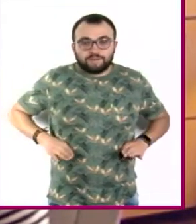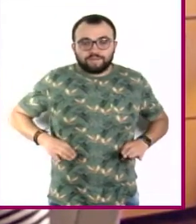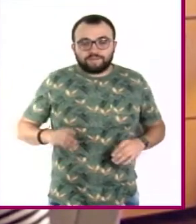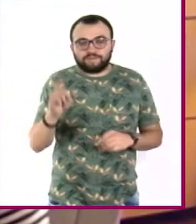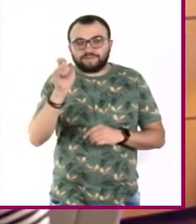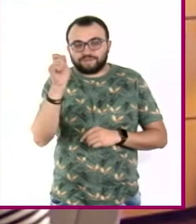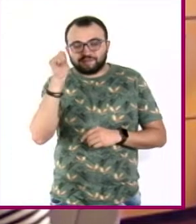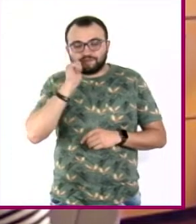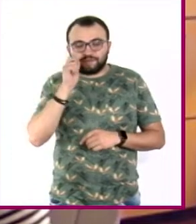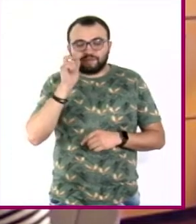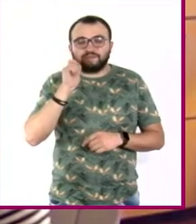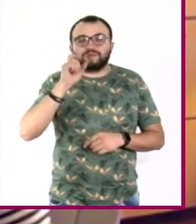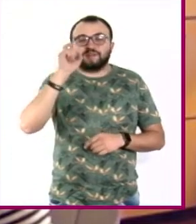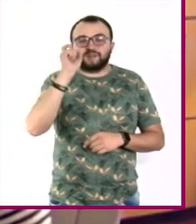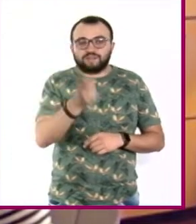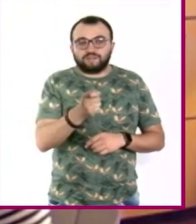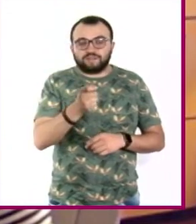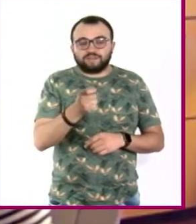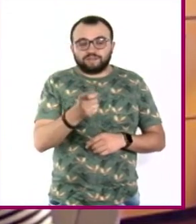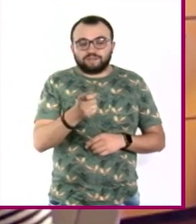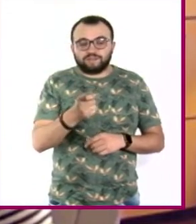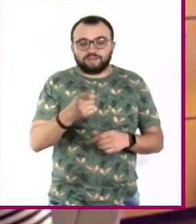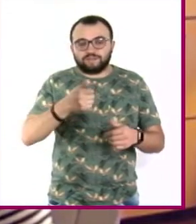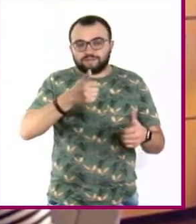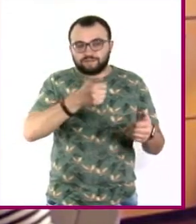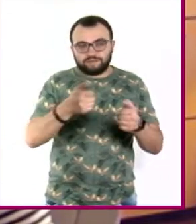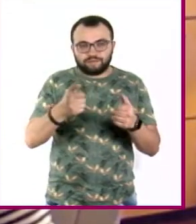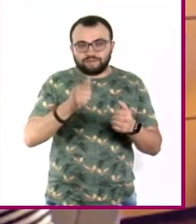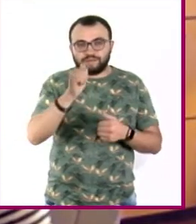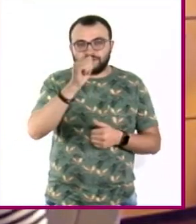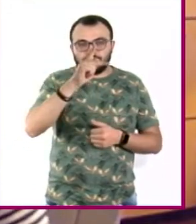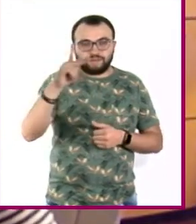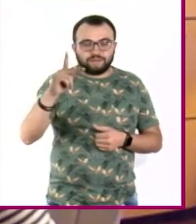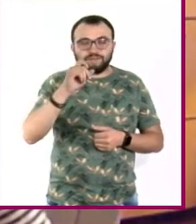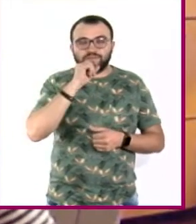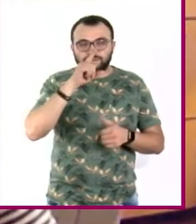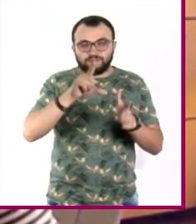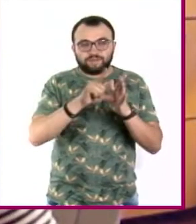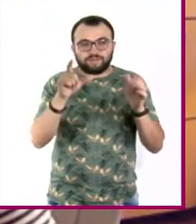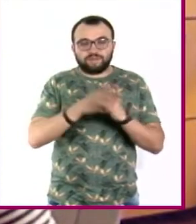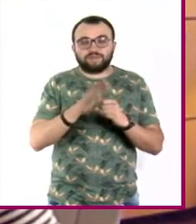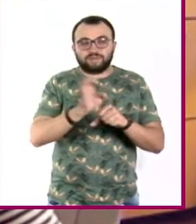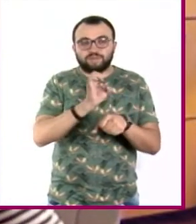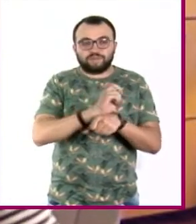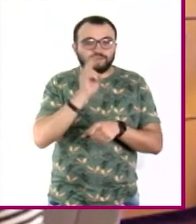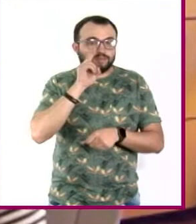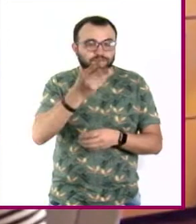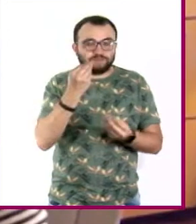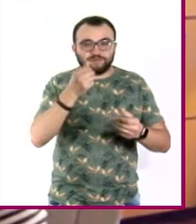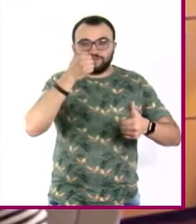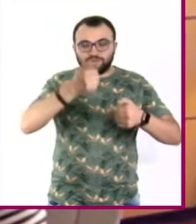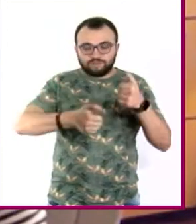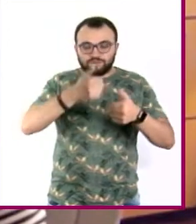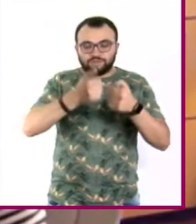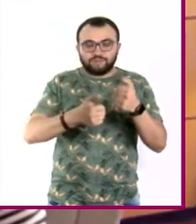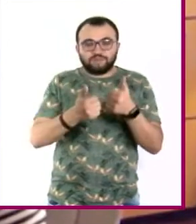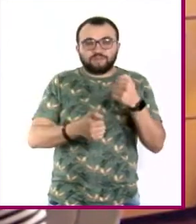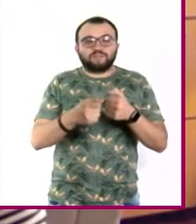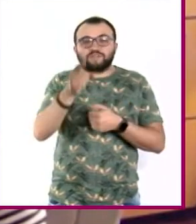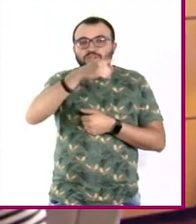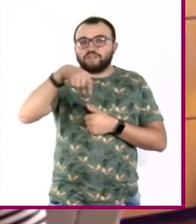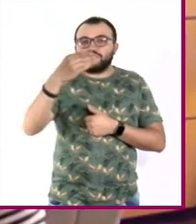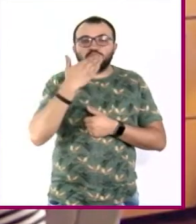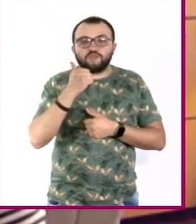día se da a través de las aplicaciones en línea. Entonces tienen muchas interacciones y ni siquiera se conocen de